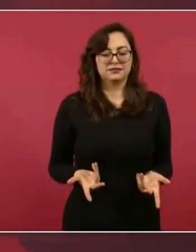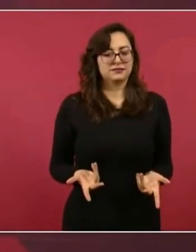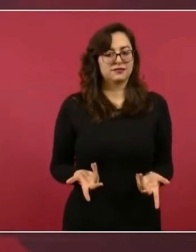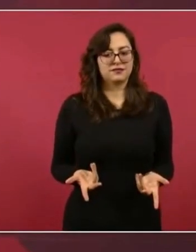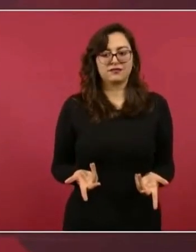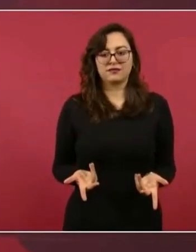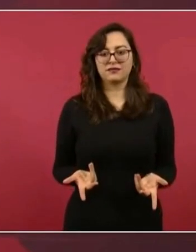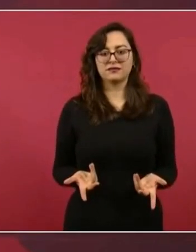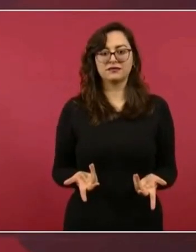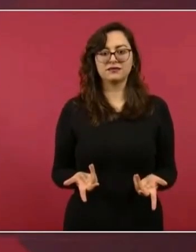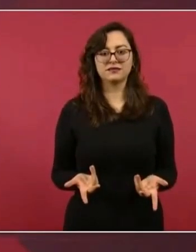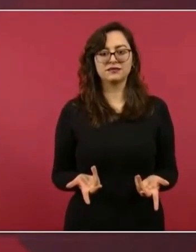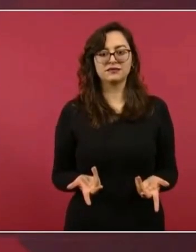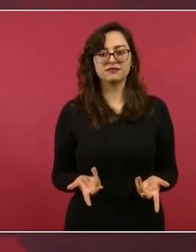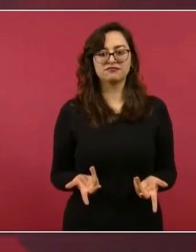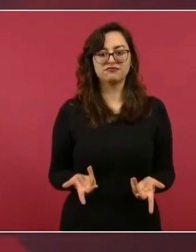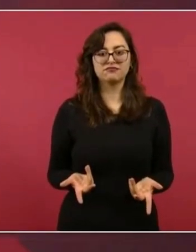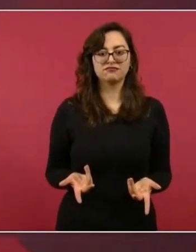Porque ellos